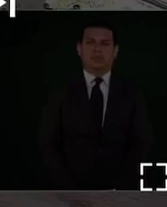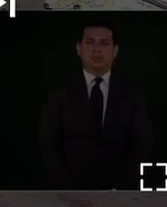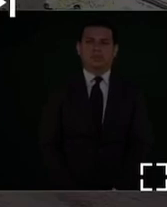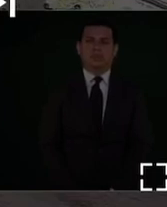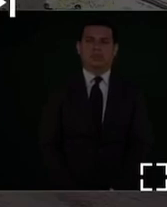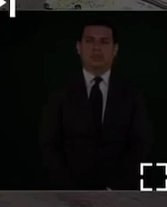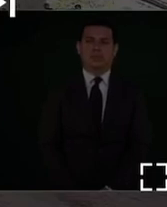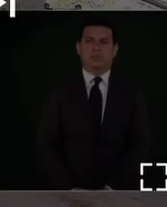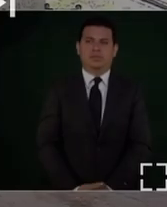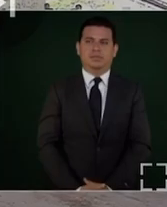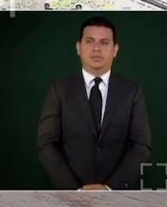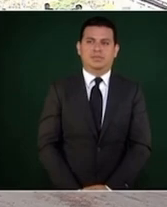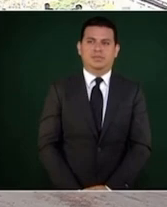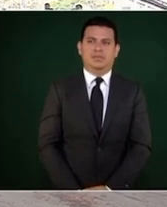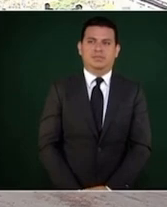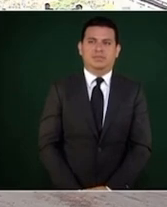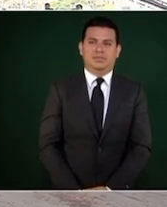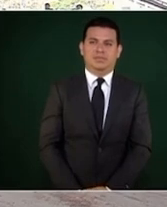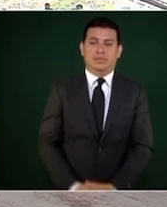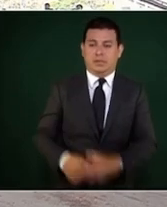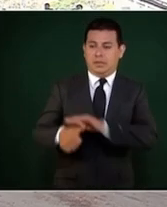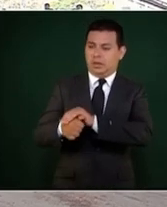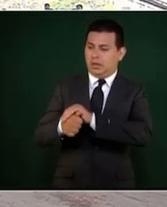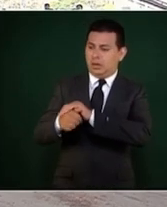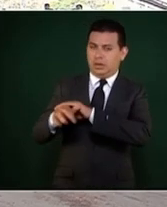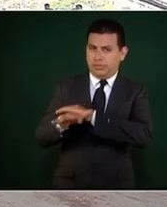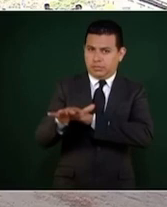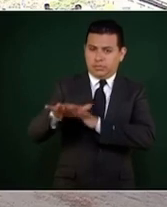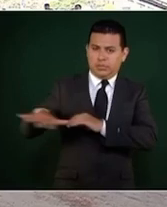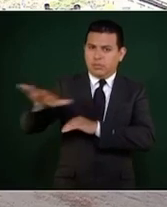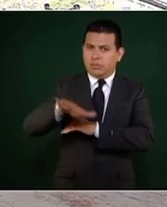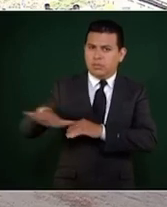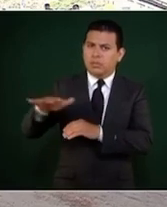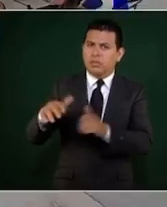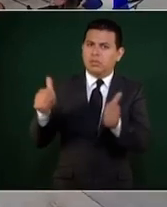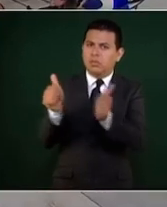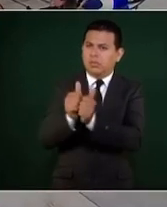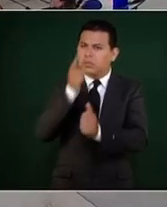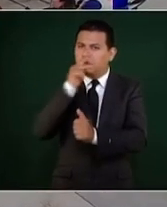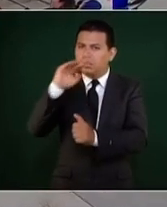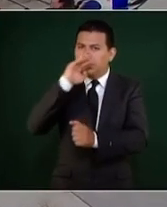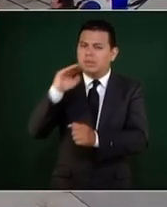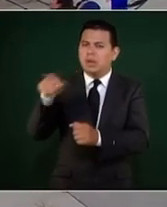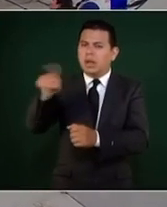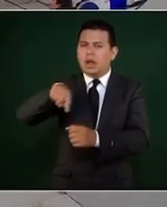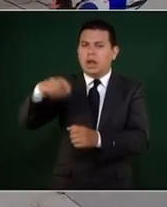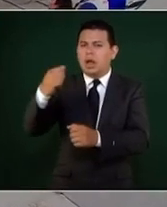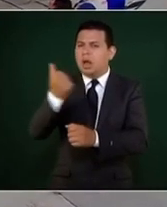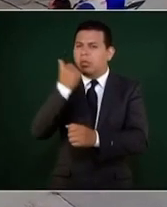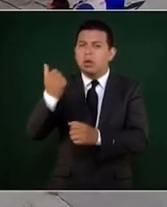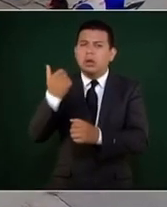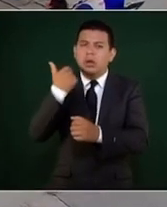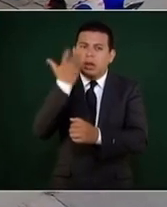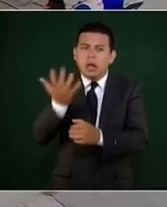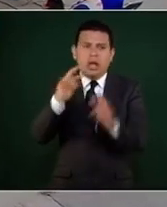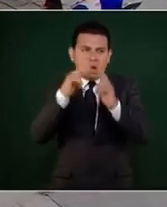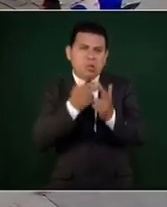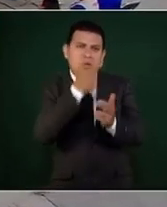que si tiene algún avance sobre el caso Ayotzinapa, el diálogo con los padres que piden una reunión con